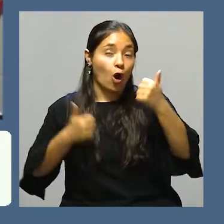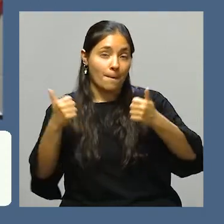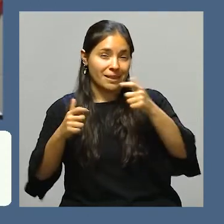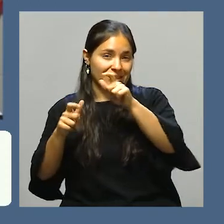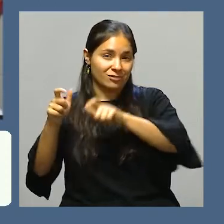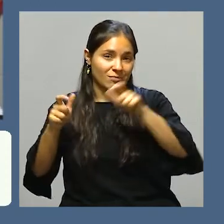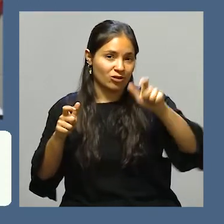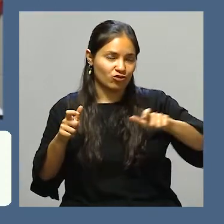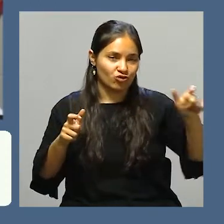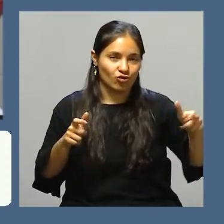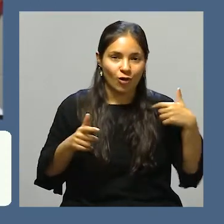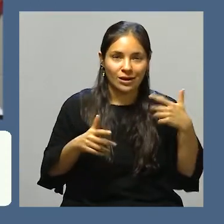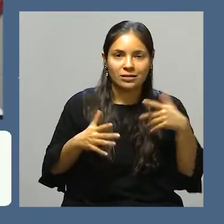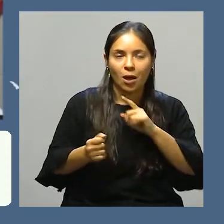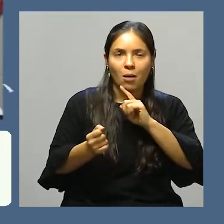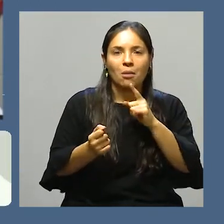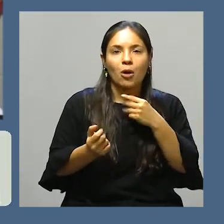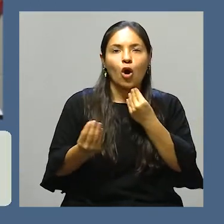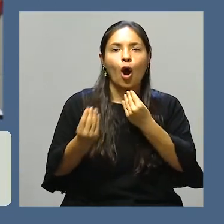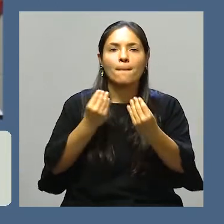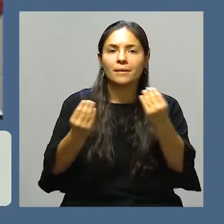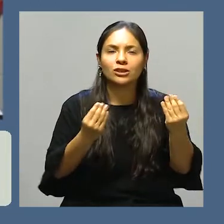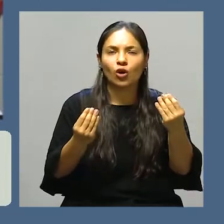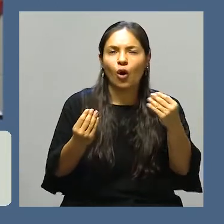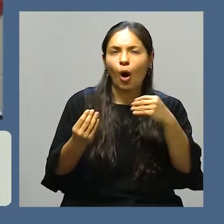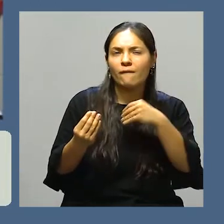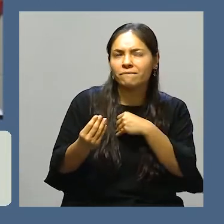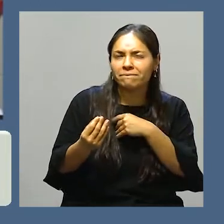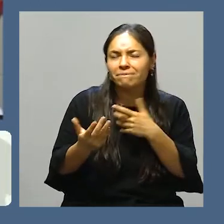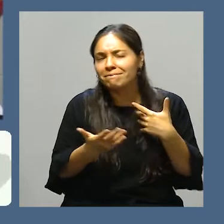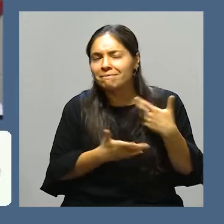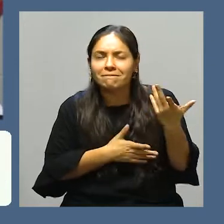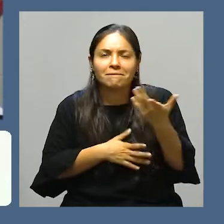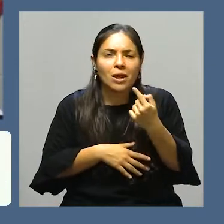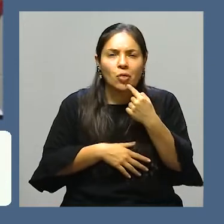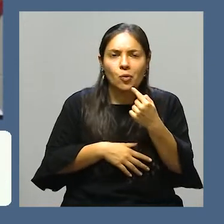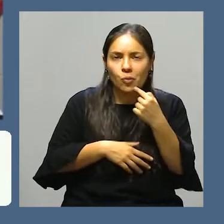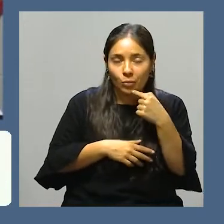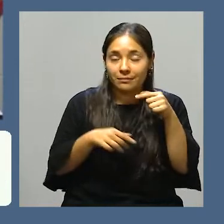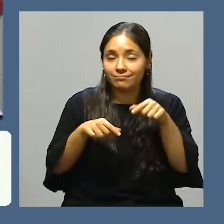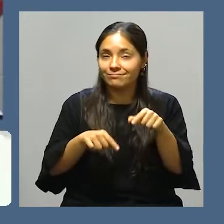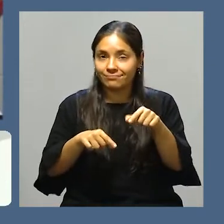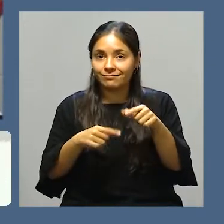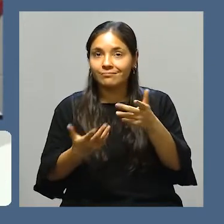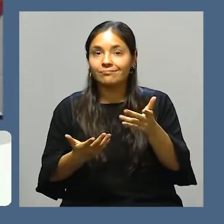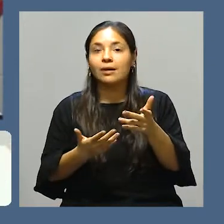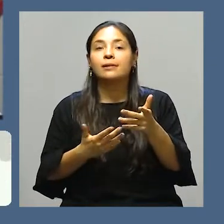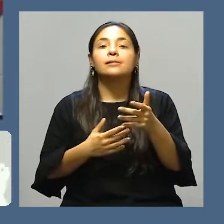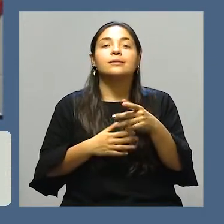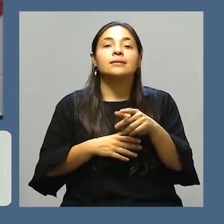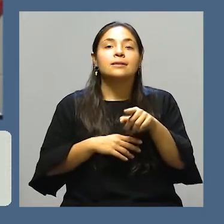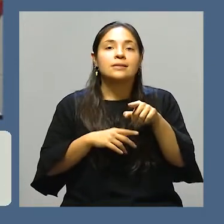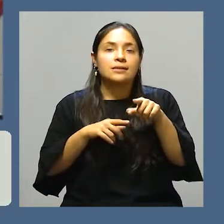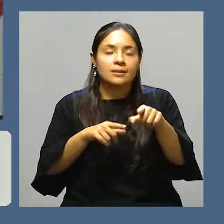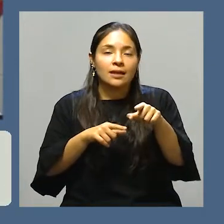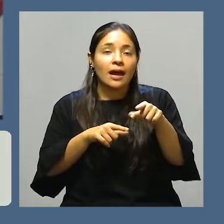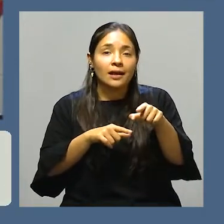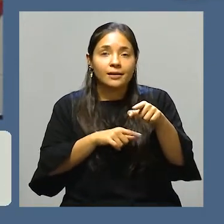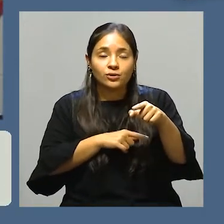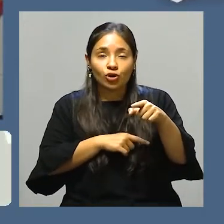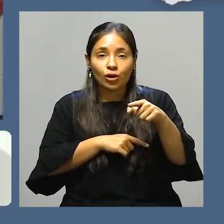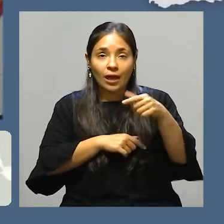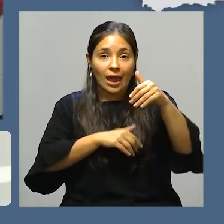Antioquia. Juan Carlos, seguimos con usted y nos interesa justamente algo que ha resultado o que ha